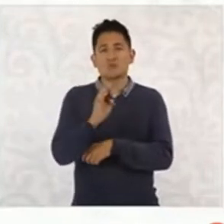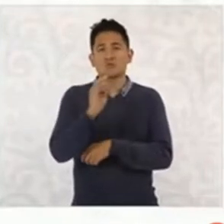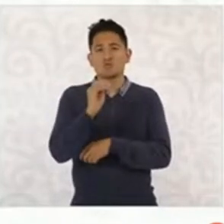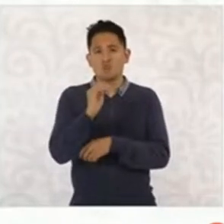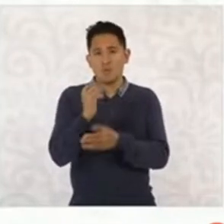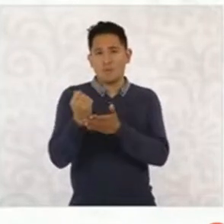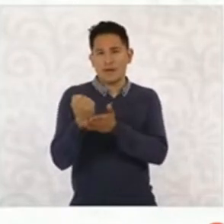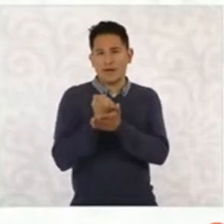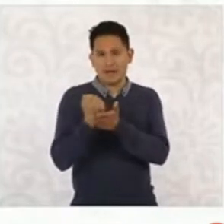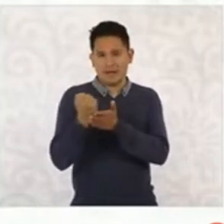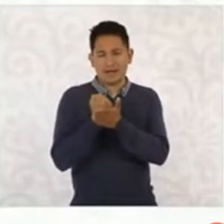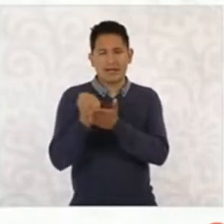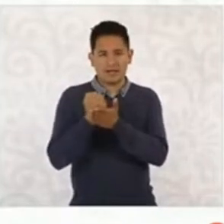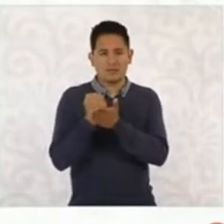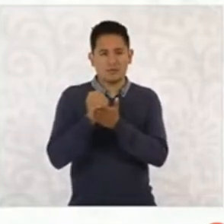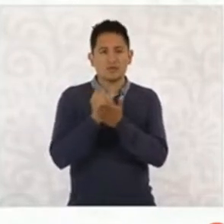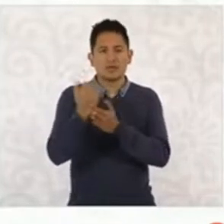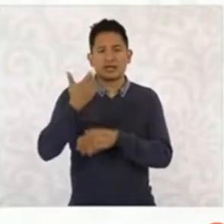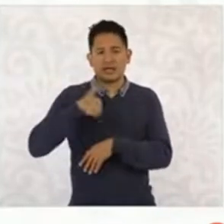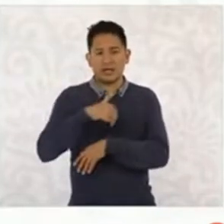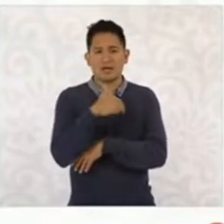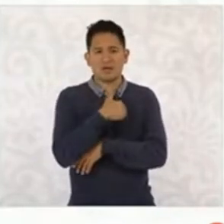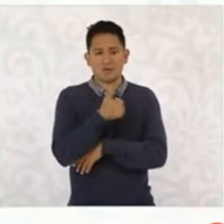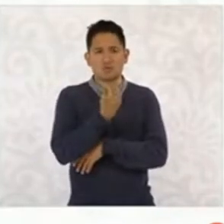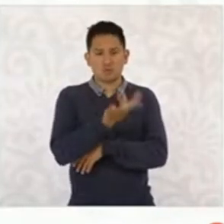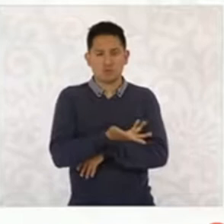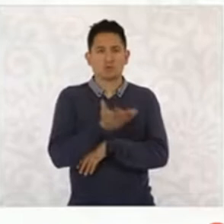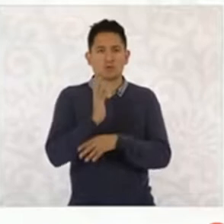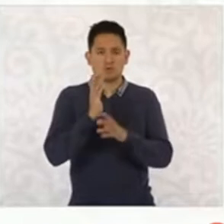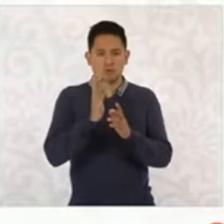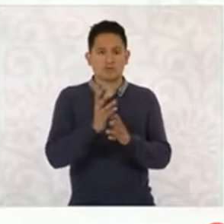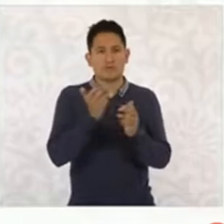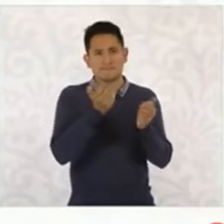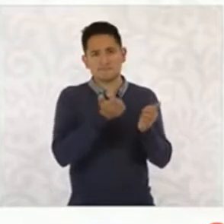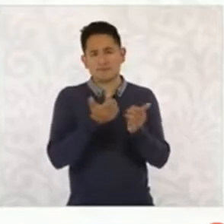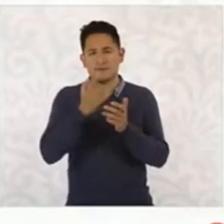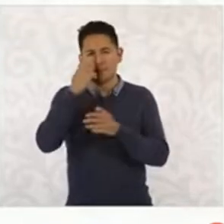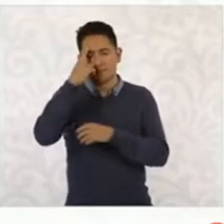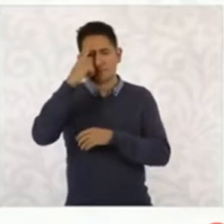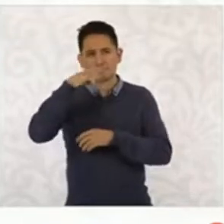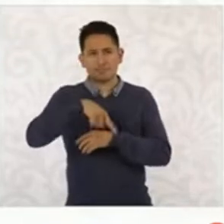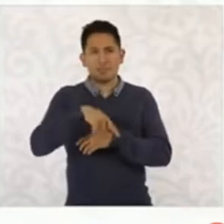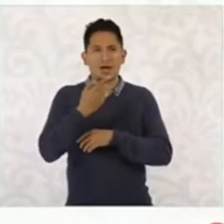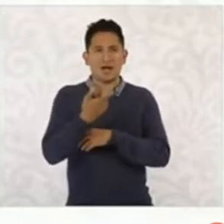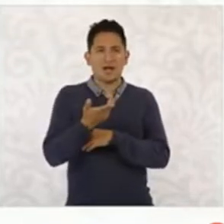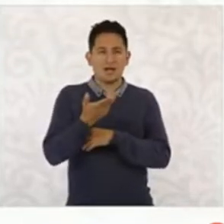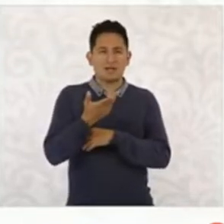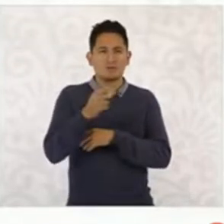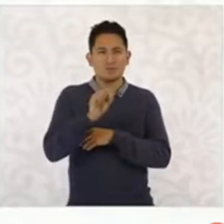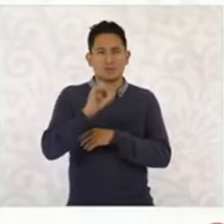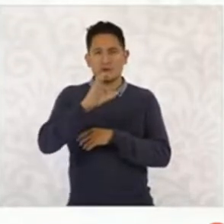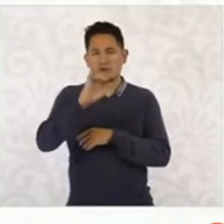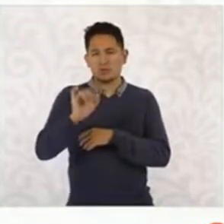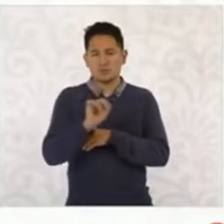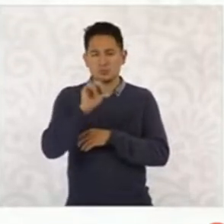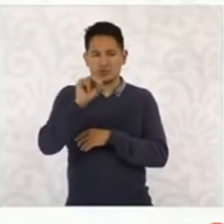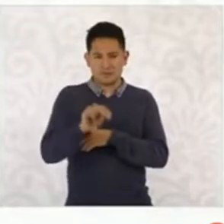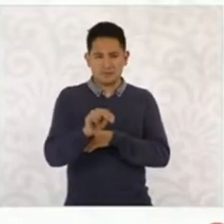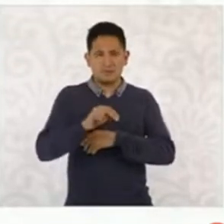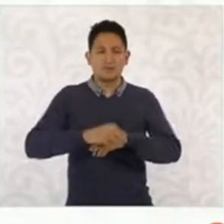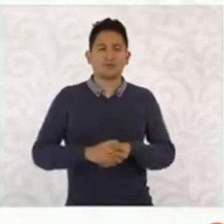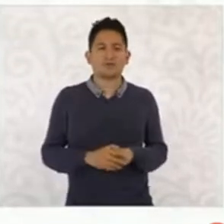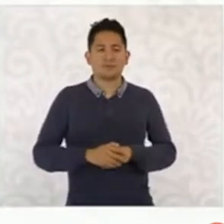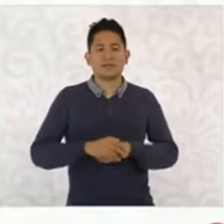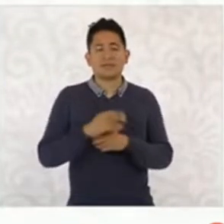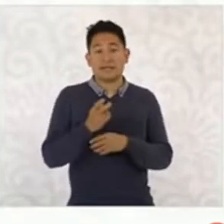para resolverse en la Corte, para ser exigibles y justamente están concentrados en 4 de